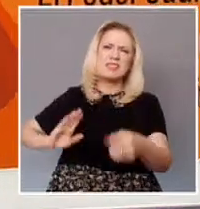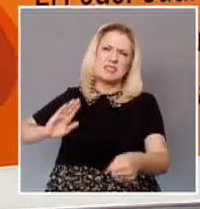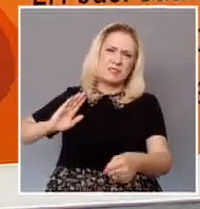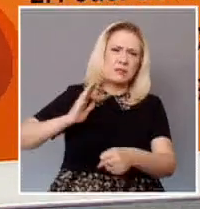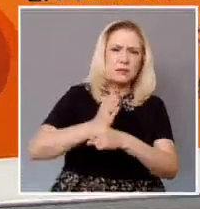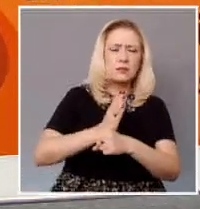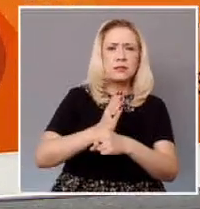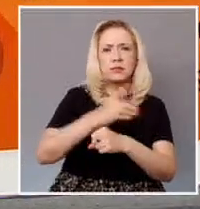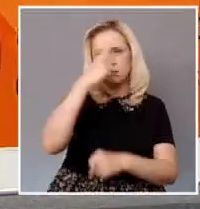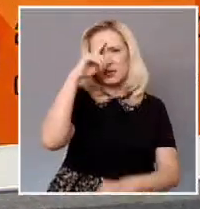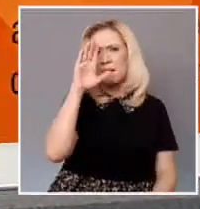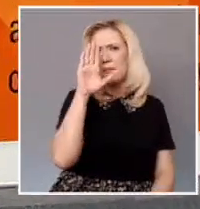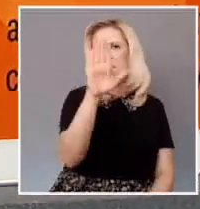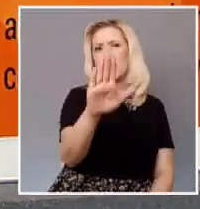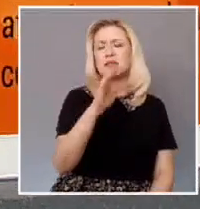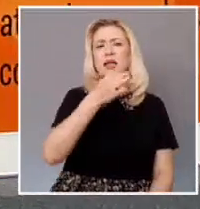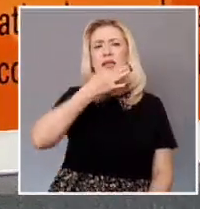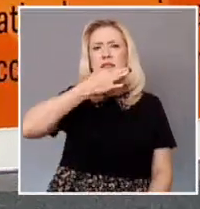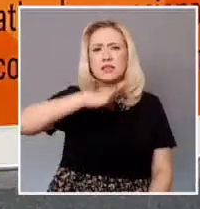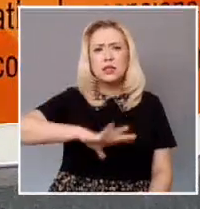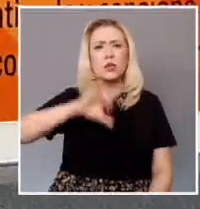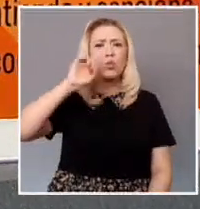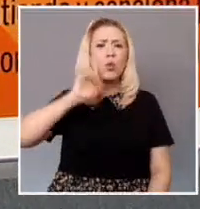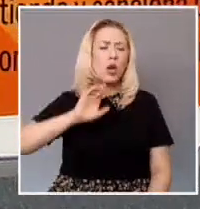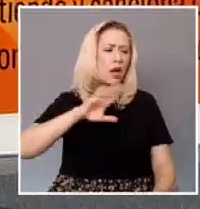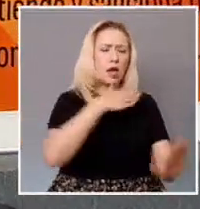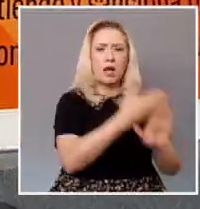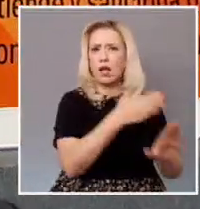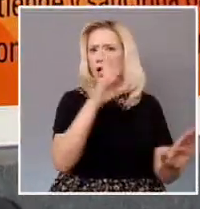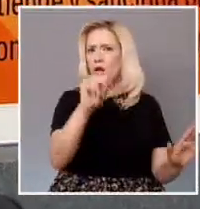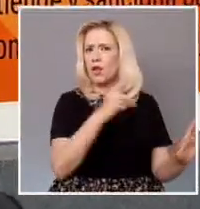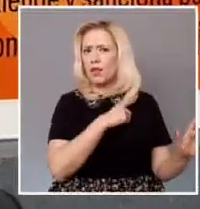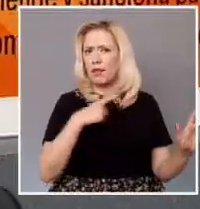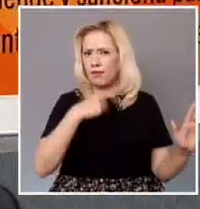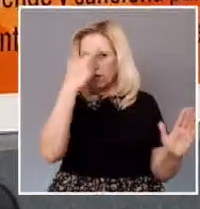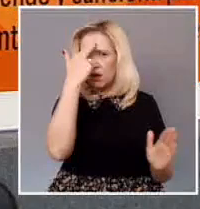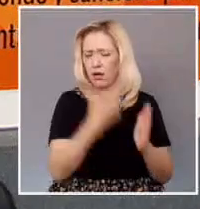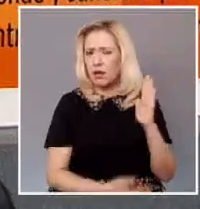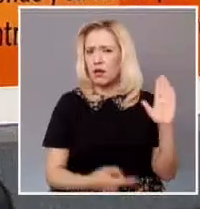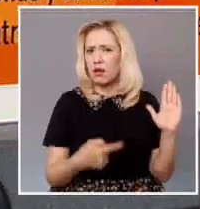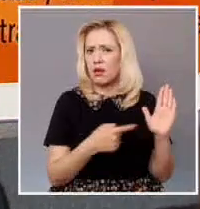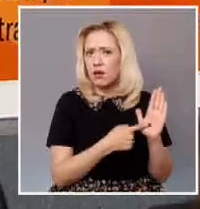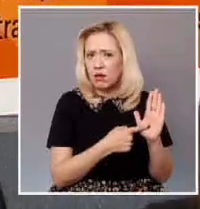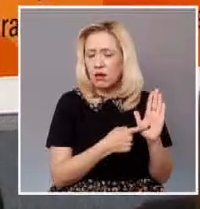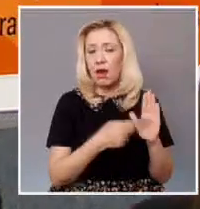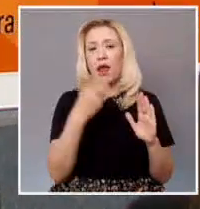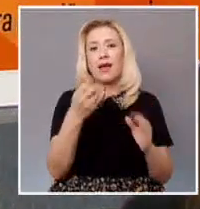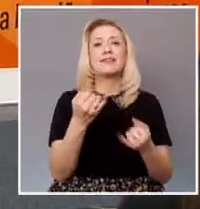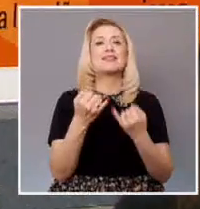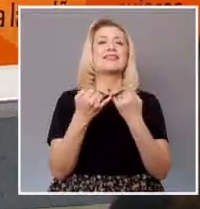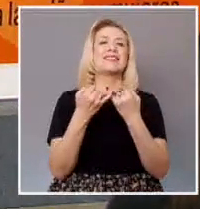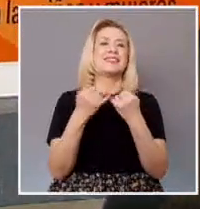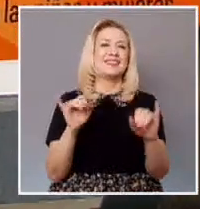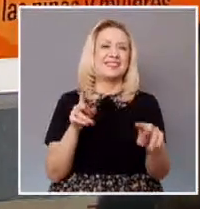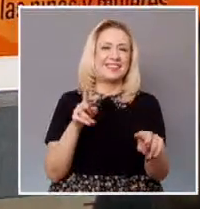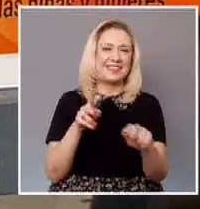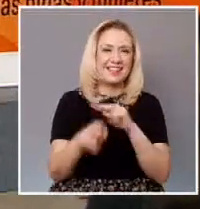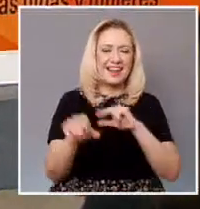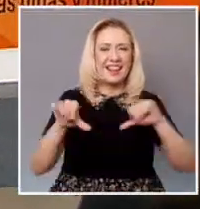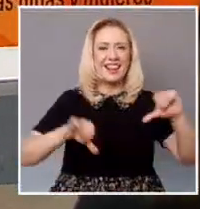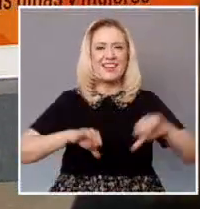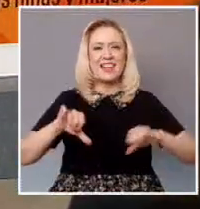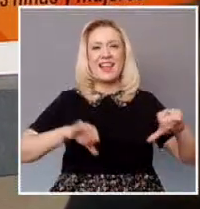las niñas y mujeres. Y con esa denominación inauguró las actividades en conmemoración del 25